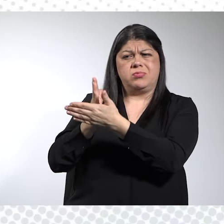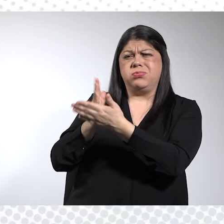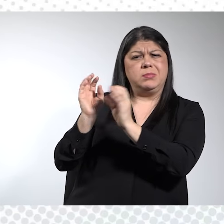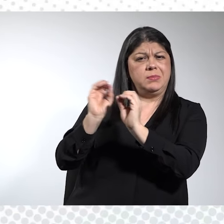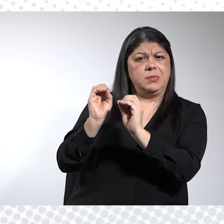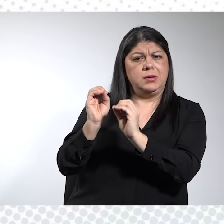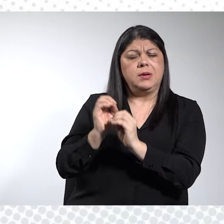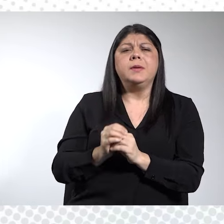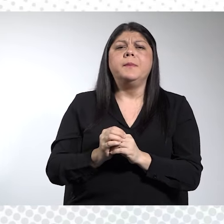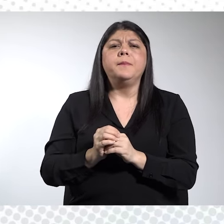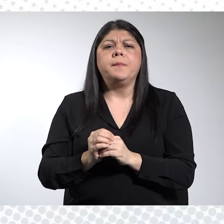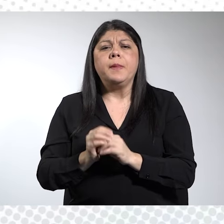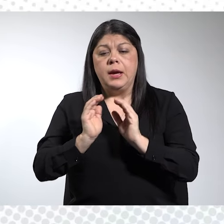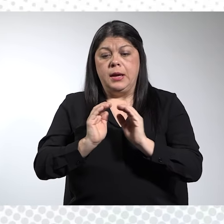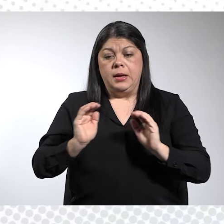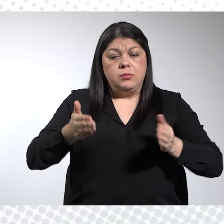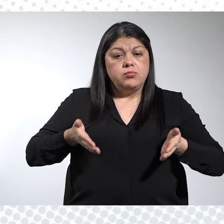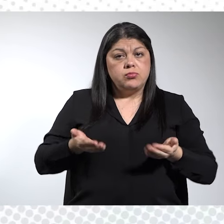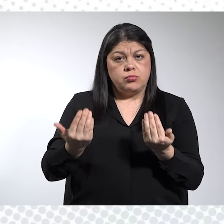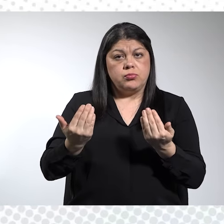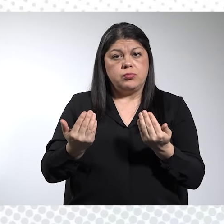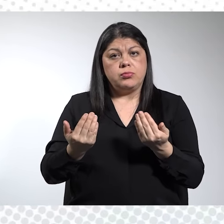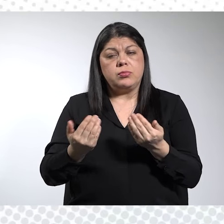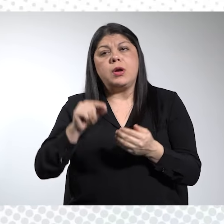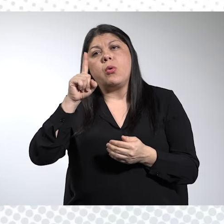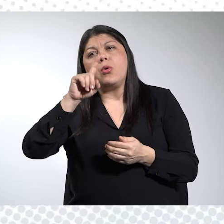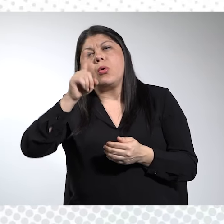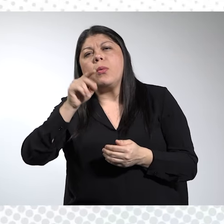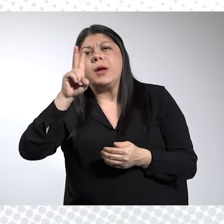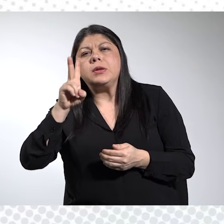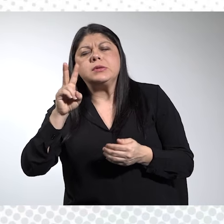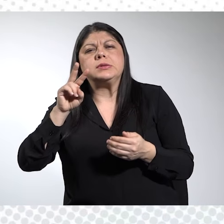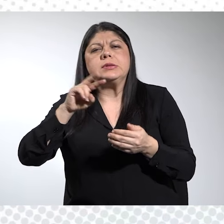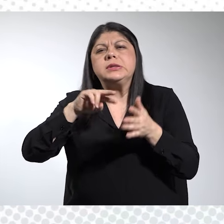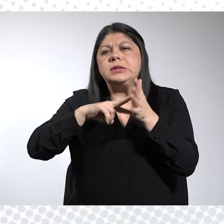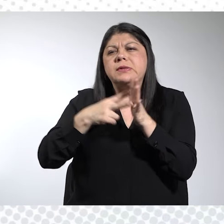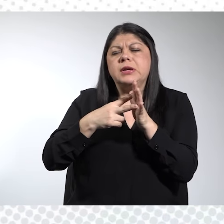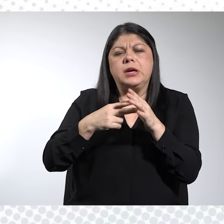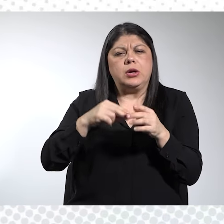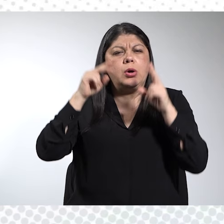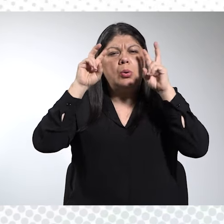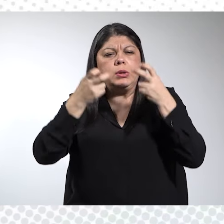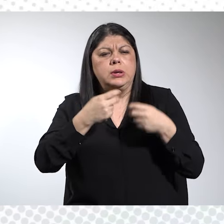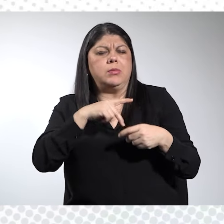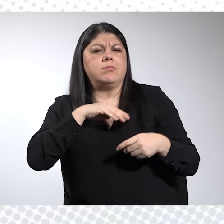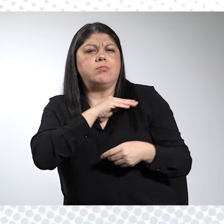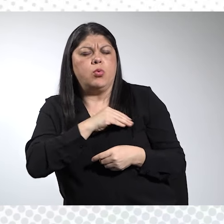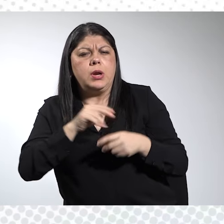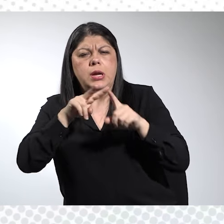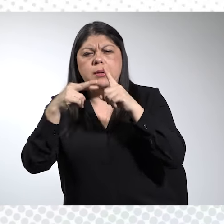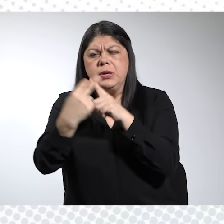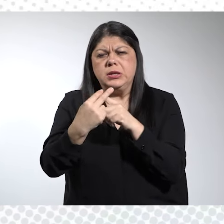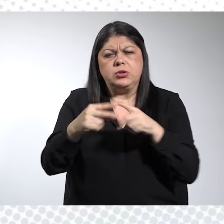ningún estorbo. La tasa de natalidad en Costa Rica hoy anda por 1.2 y esto tiene que ver con un tema moral, un tema de valores, un tema